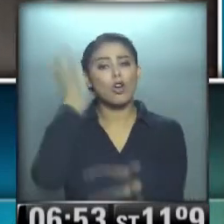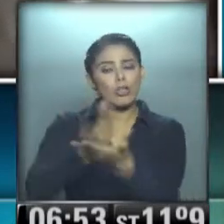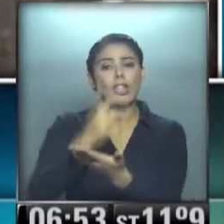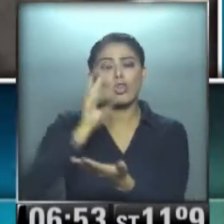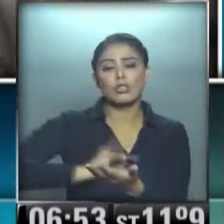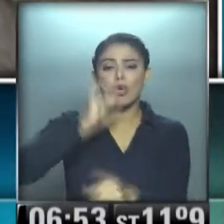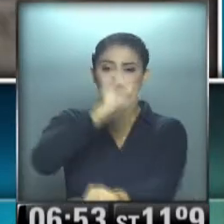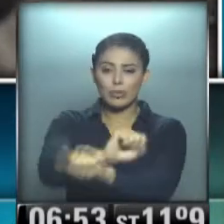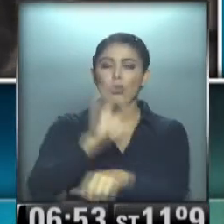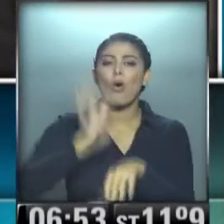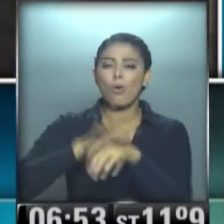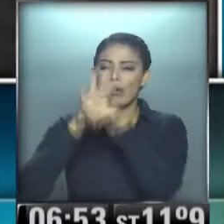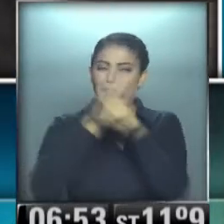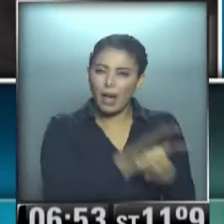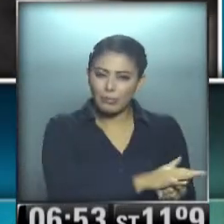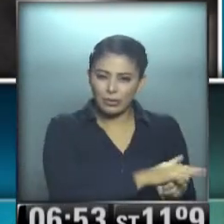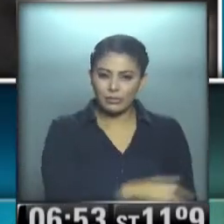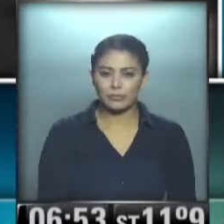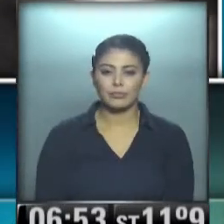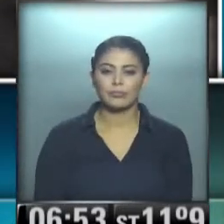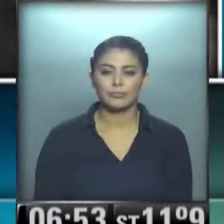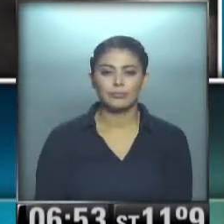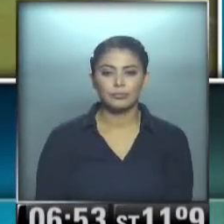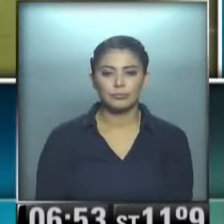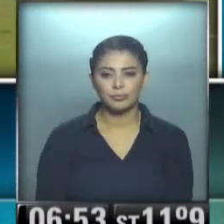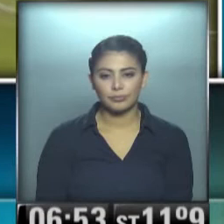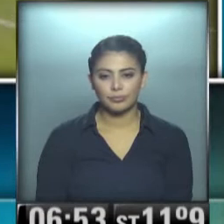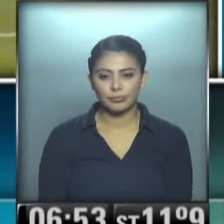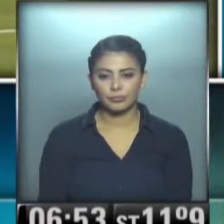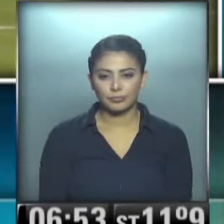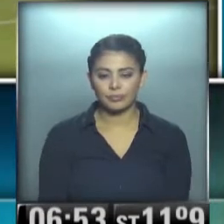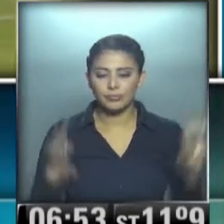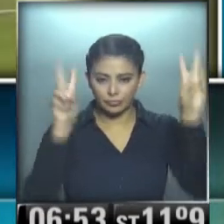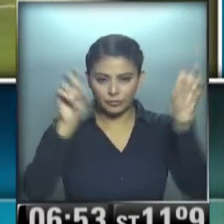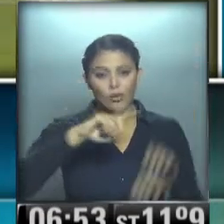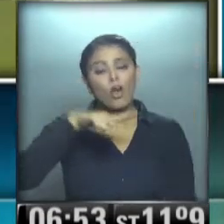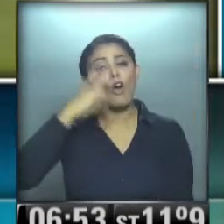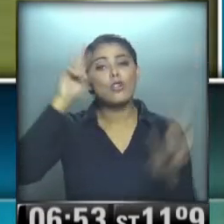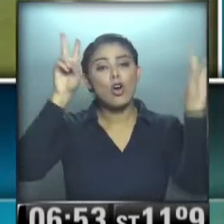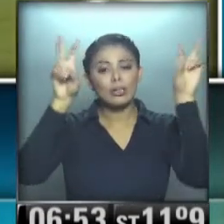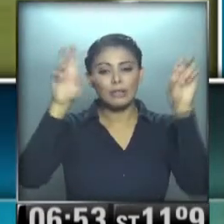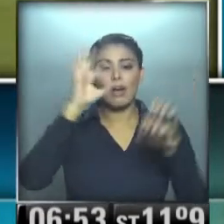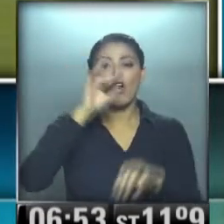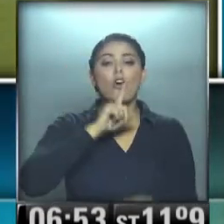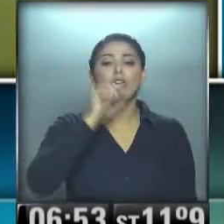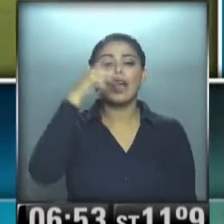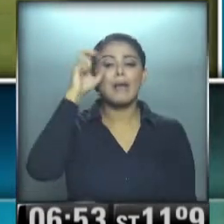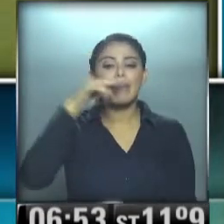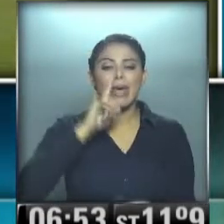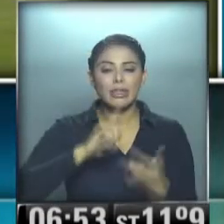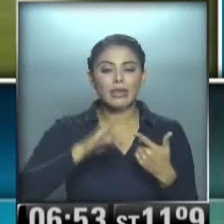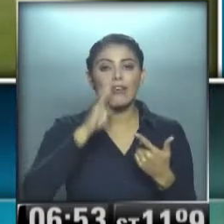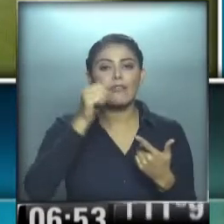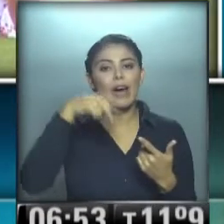prisión por encubrimiento. Otro de los temas, Otamendi, Banega y Sosa